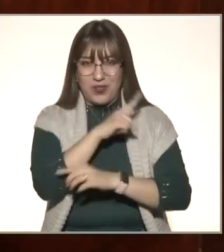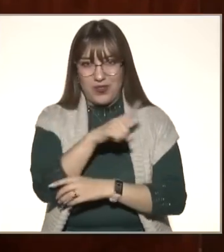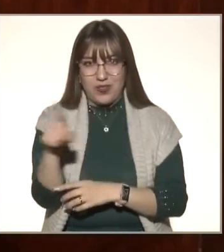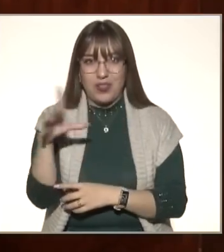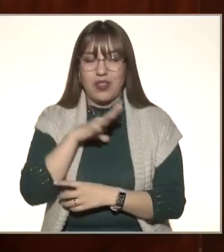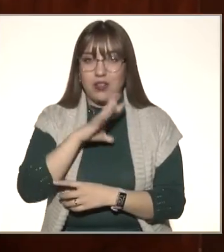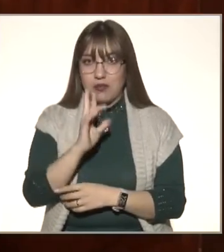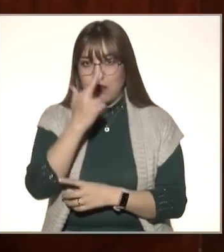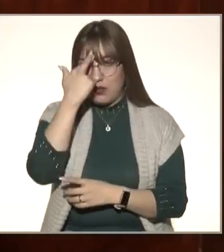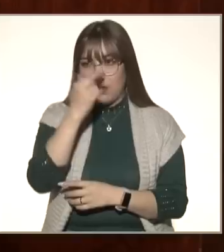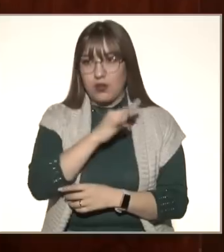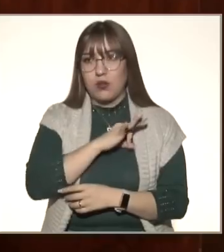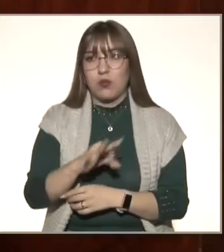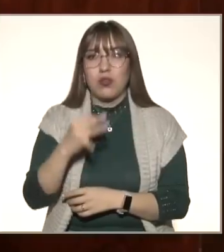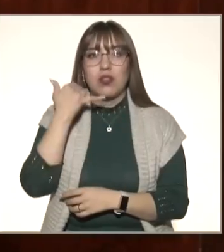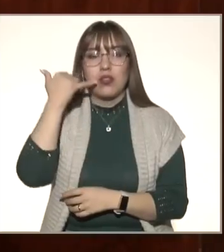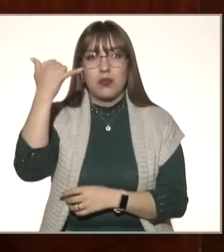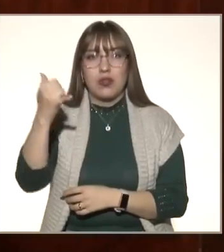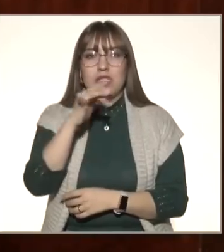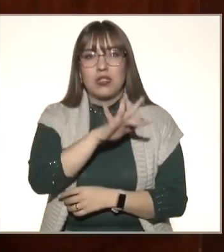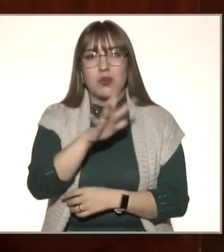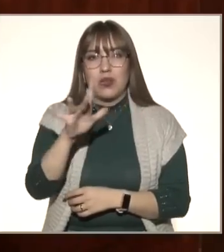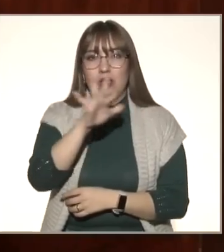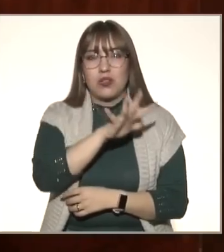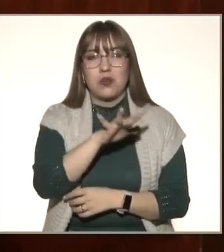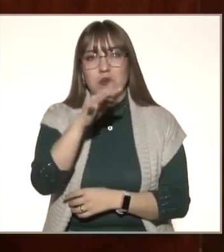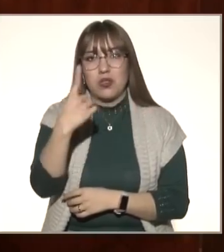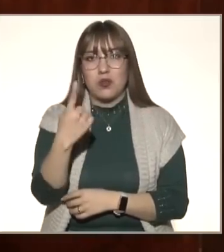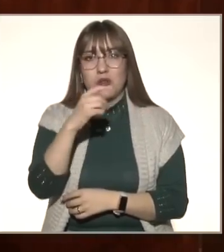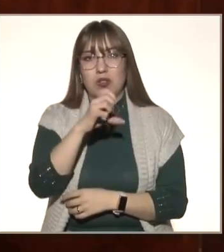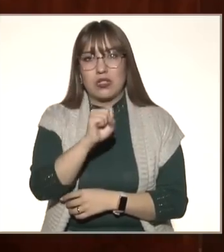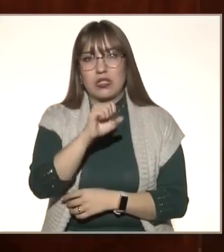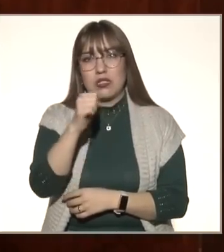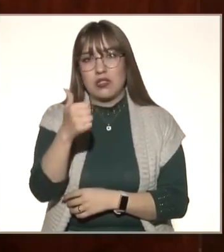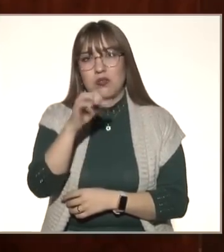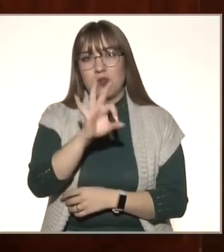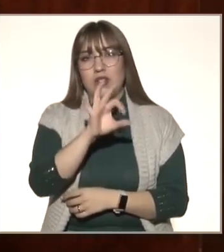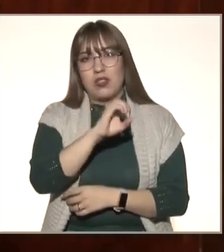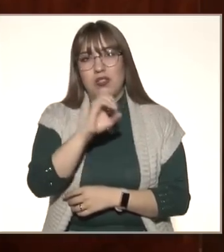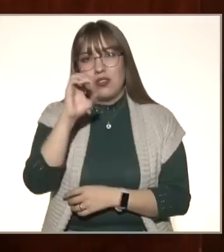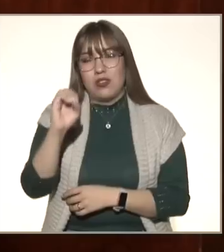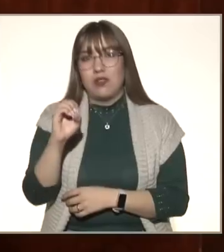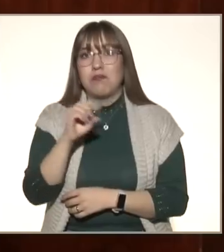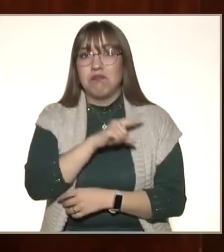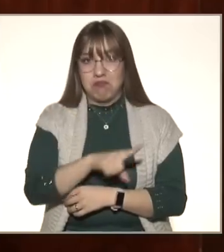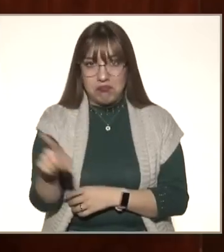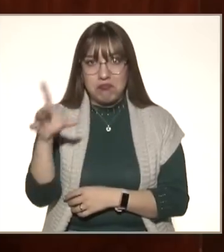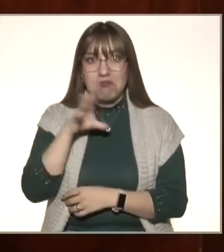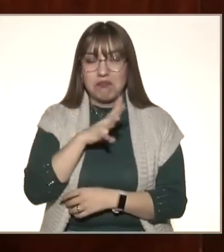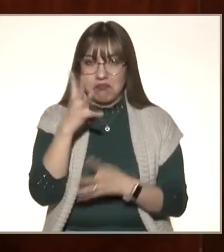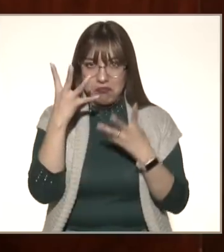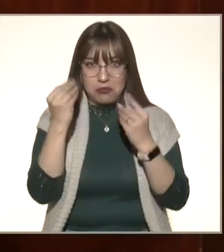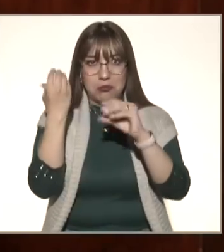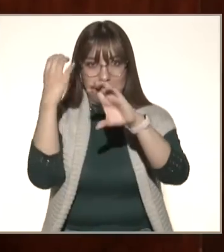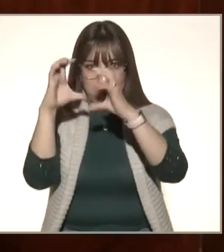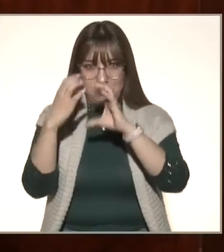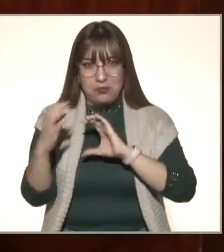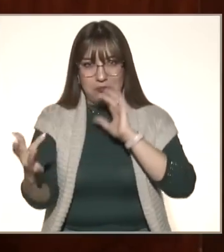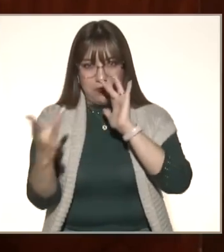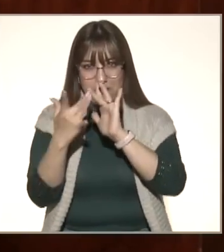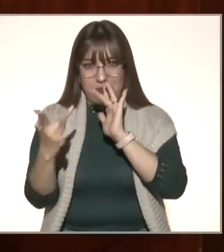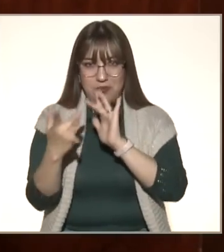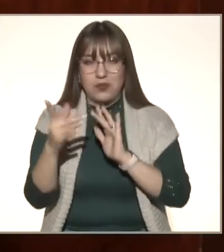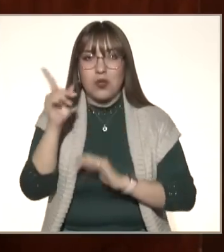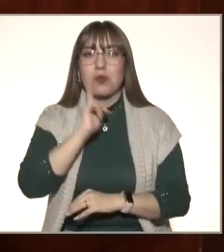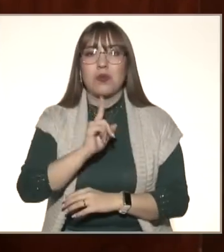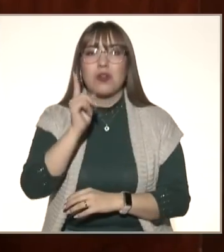llamar al 55 51 66 4000. Y bueno, ya son varios y diversos los que nos han llegado. Mariana llamó